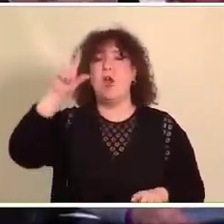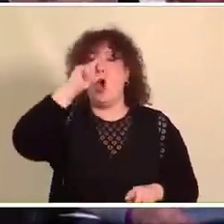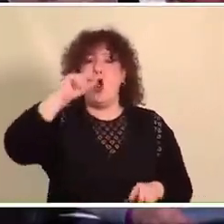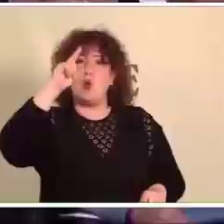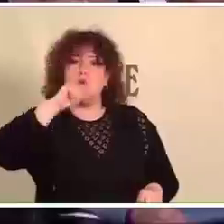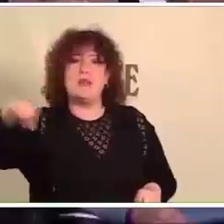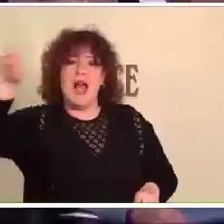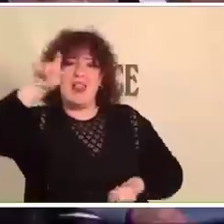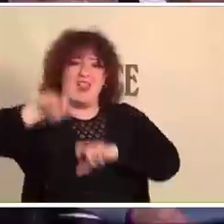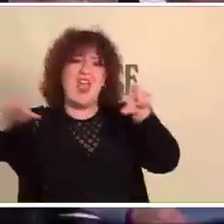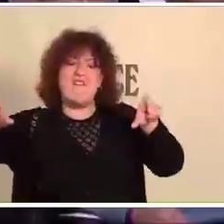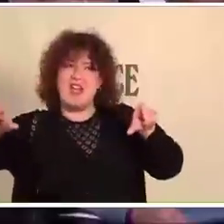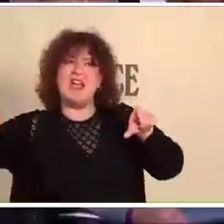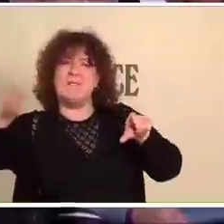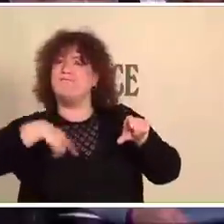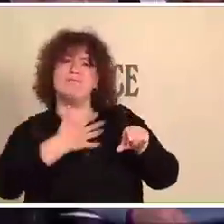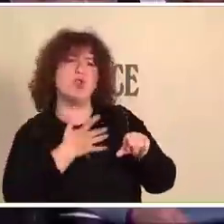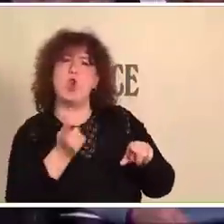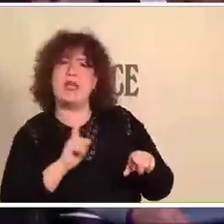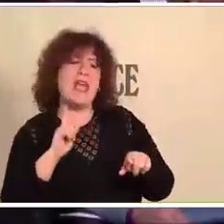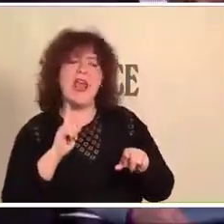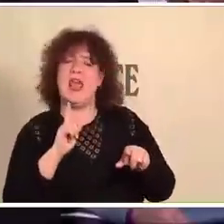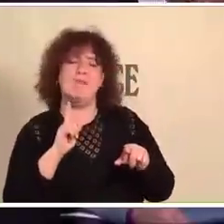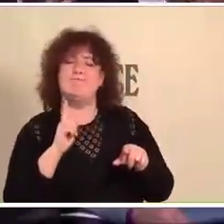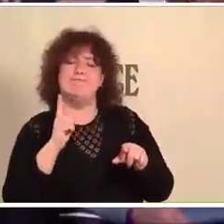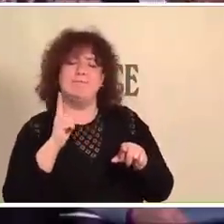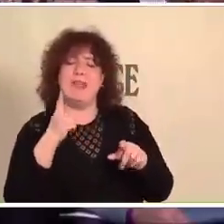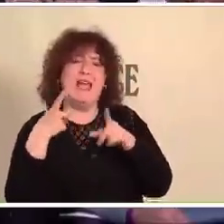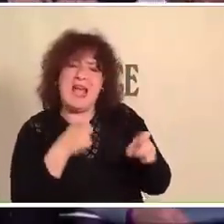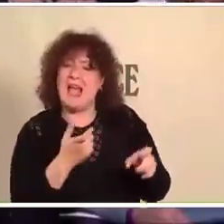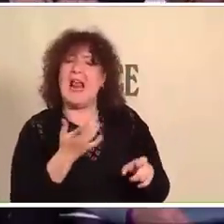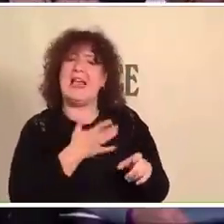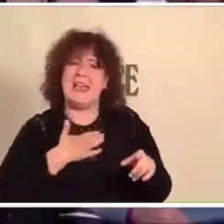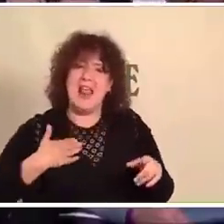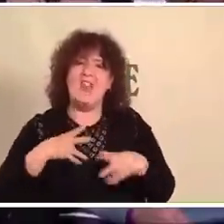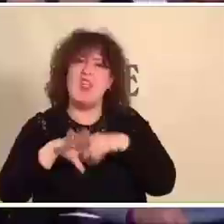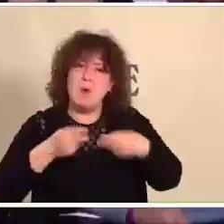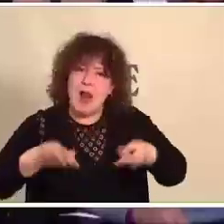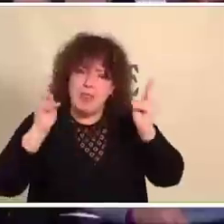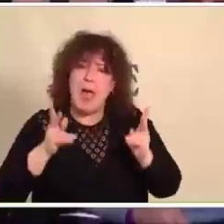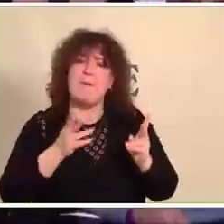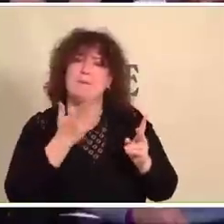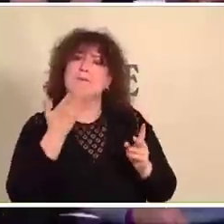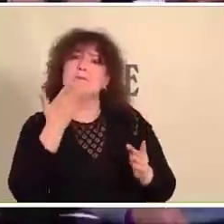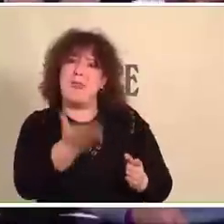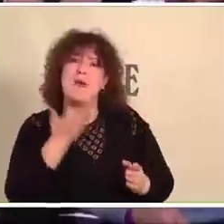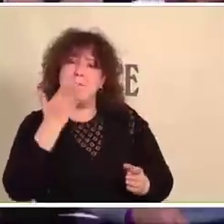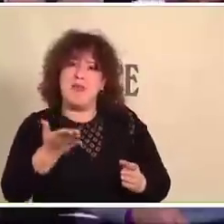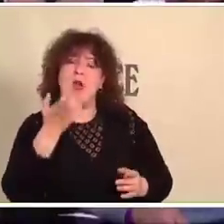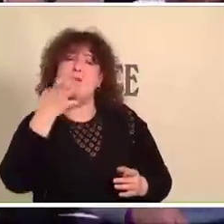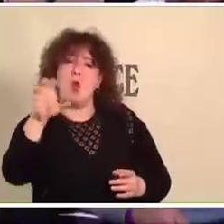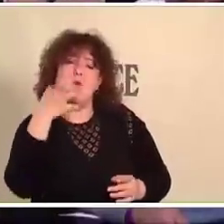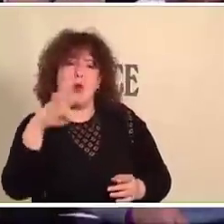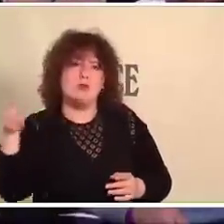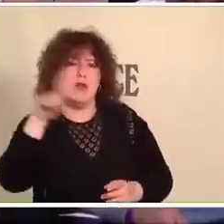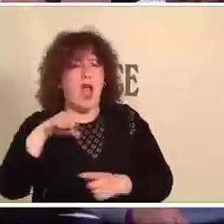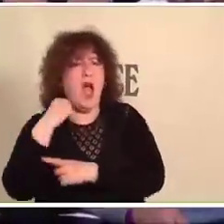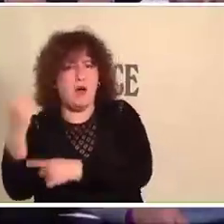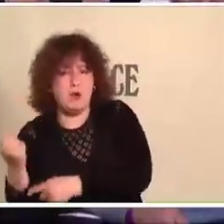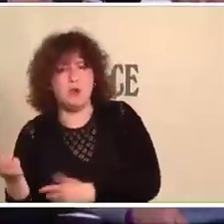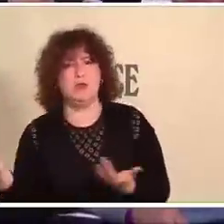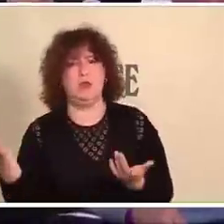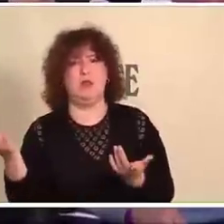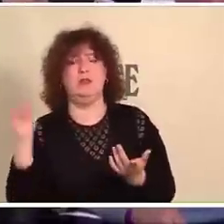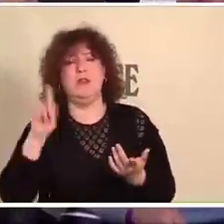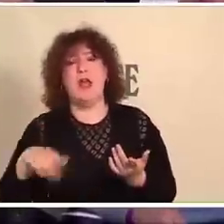está oponiendo a la guerra y que está pidiendo más democracia significa desplegar una política de asilo que sea digna y que